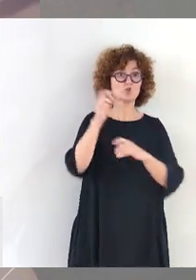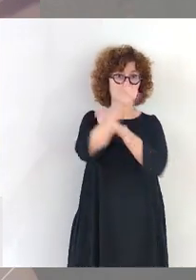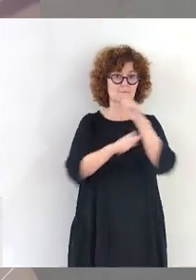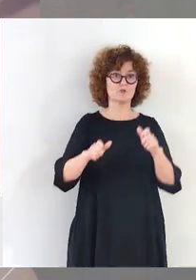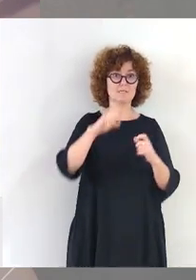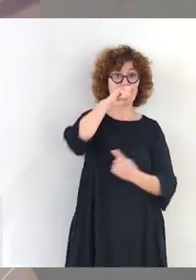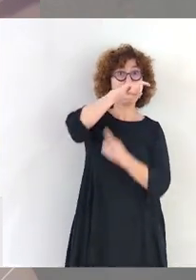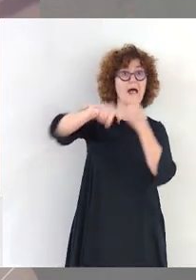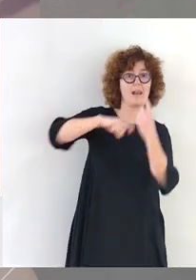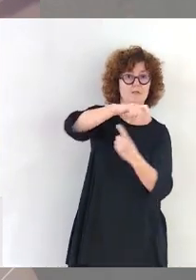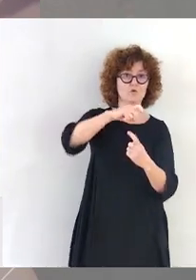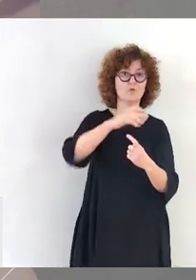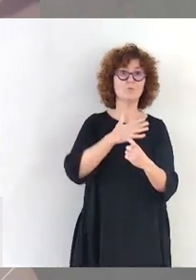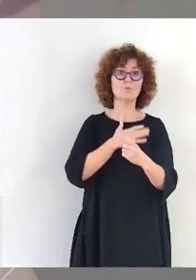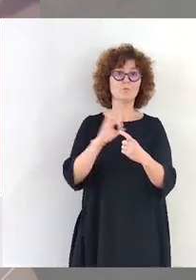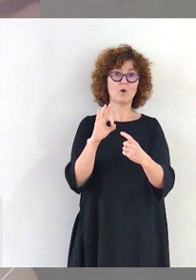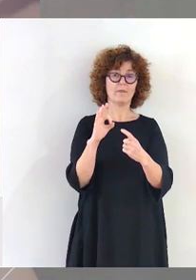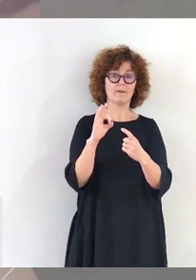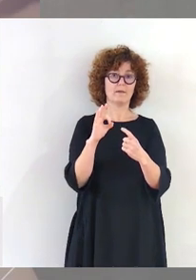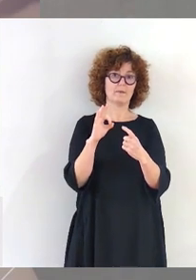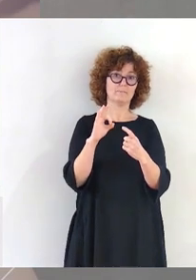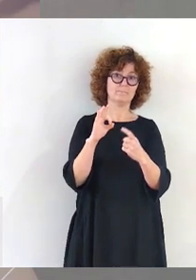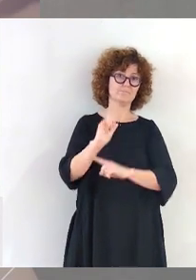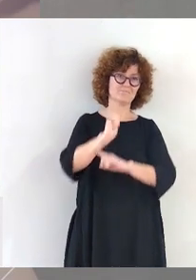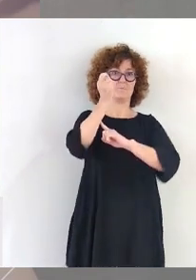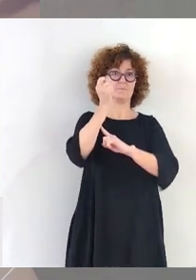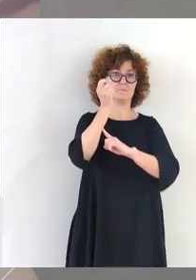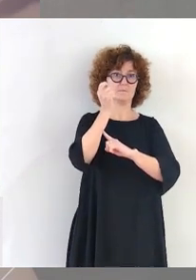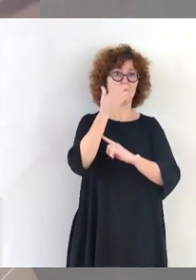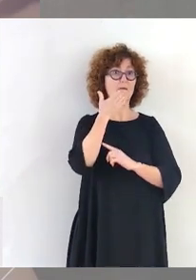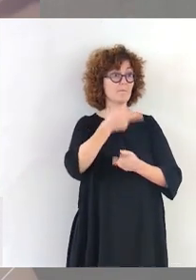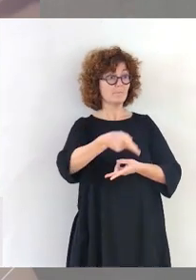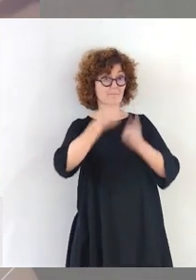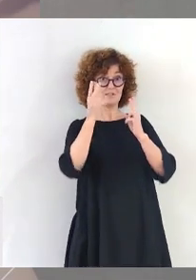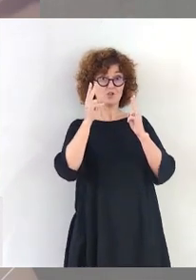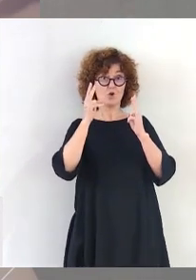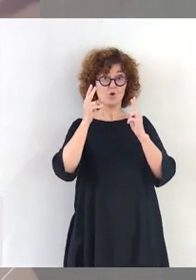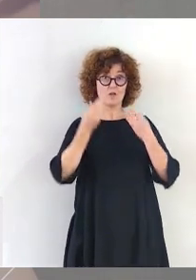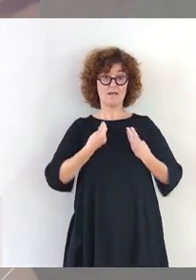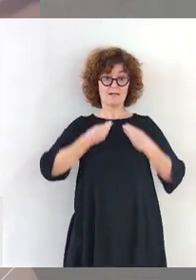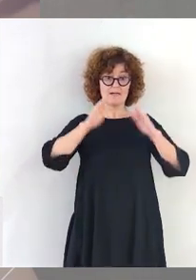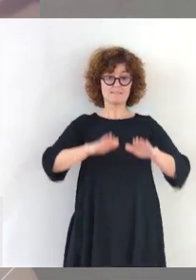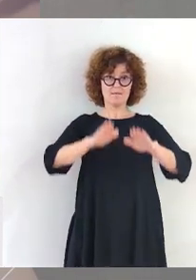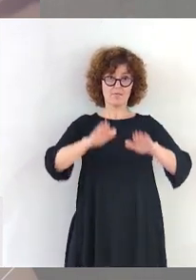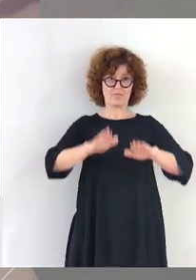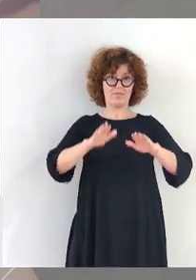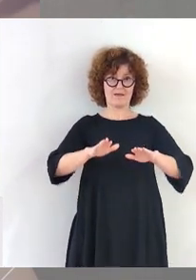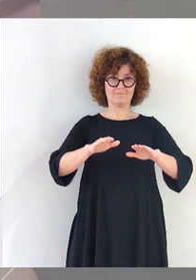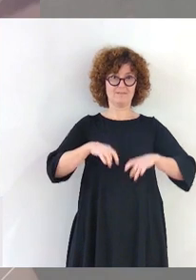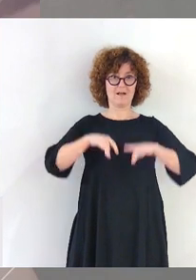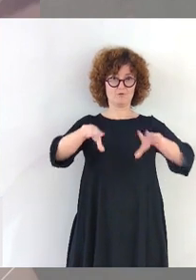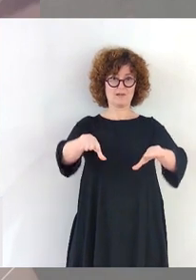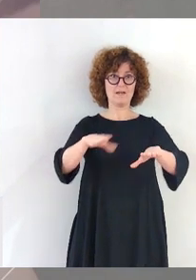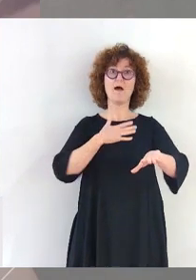año obtuvieran permiso de residencia y un visado humanitario para habitar en Australia es